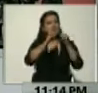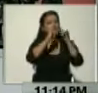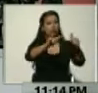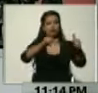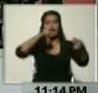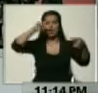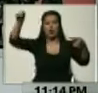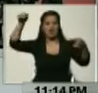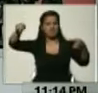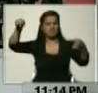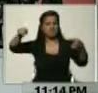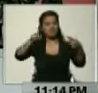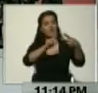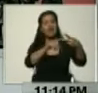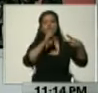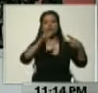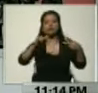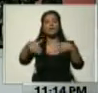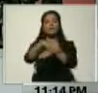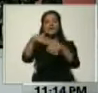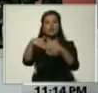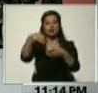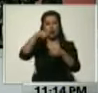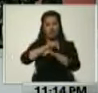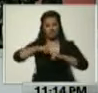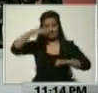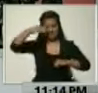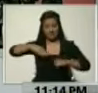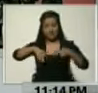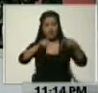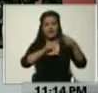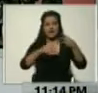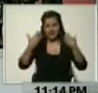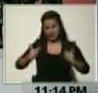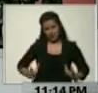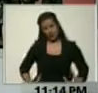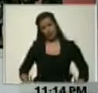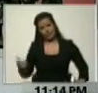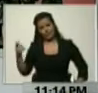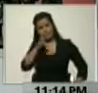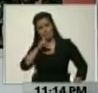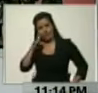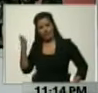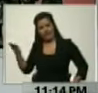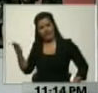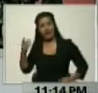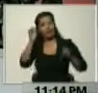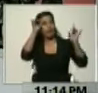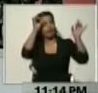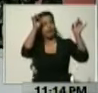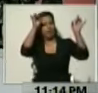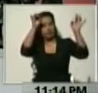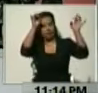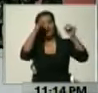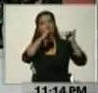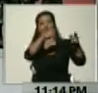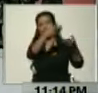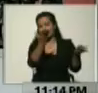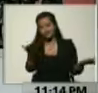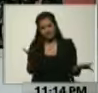Maduro, al ministro de Interior y Justicia y al hijo de Felicia, de todo lo que a ellos se les ocurra. Así va a